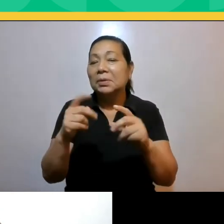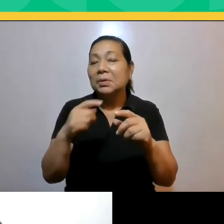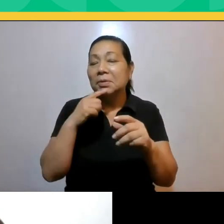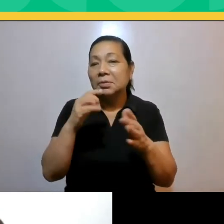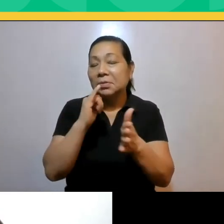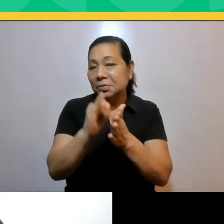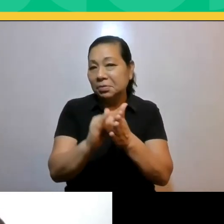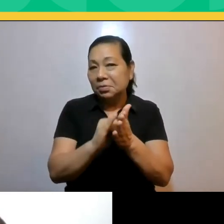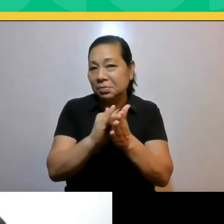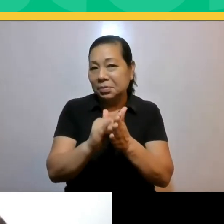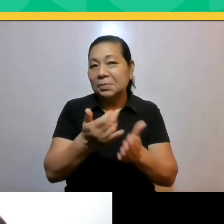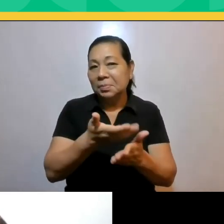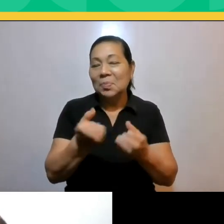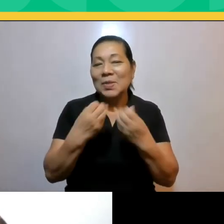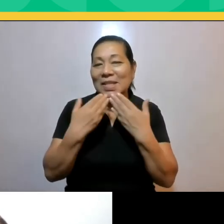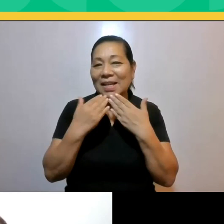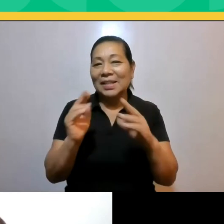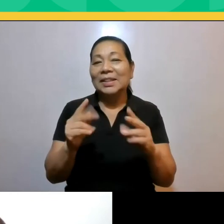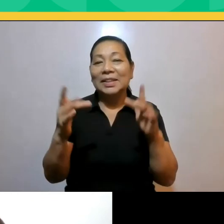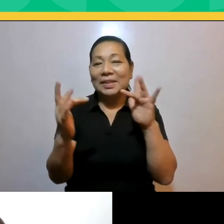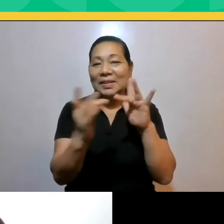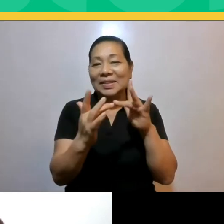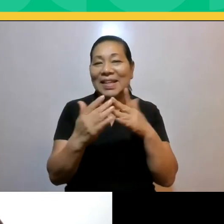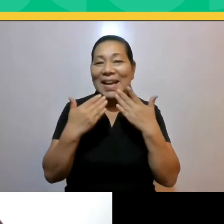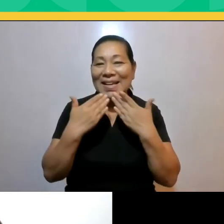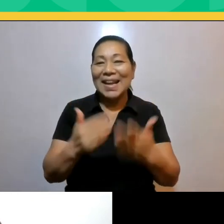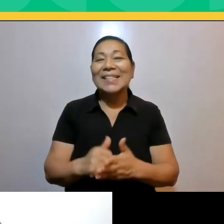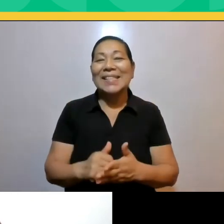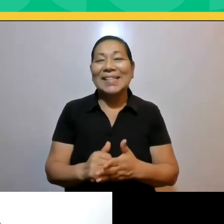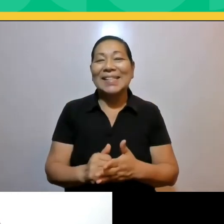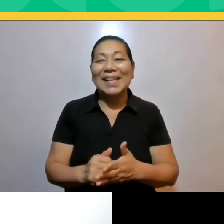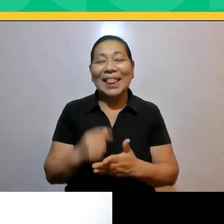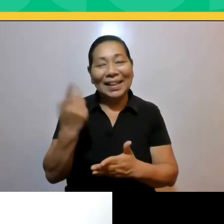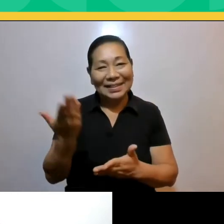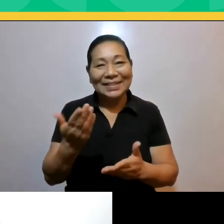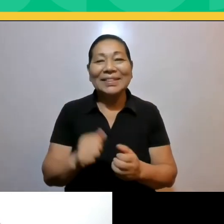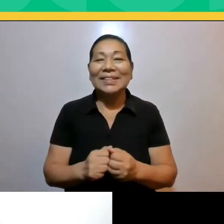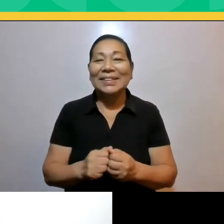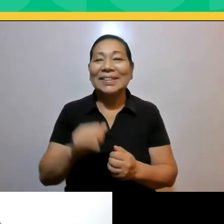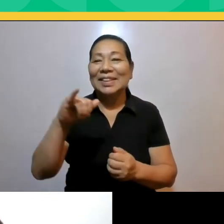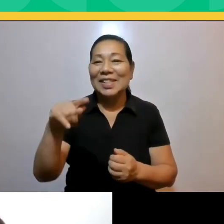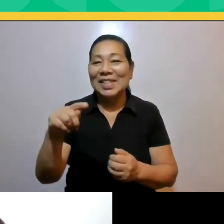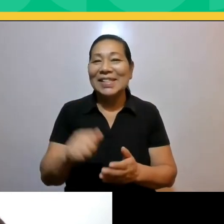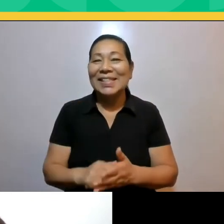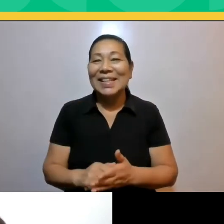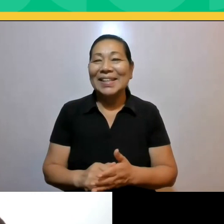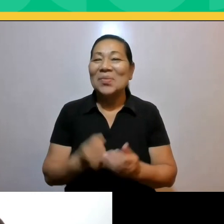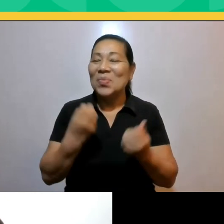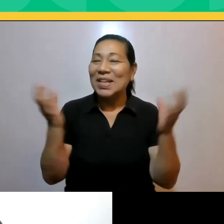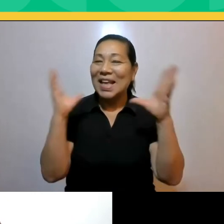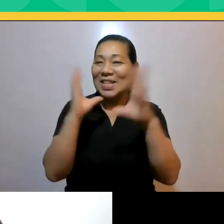de CIPUC. Muchísimas gracias por conectarse. Gracias, Cristian. Gracias, Hilda. Gracias, Jocelyn. Que tengan buenas